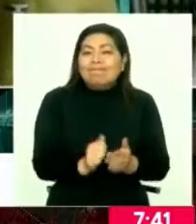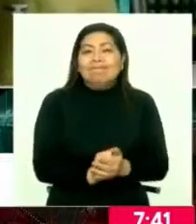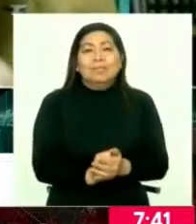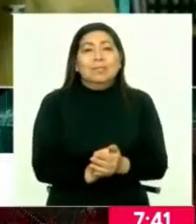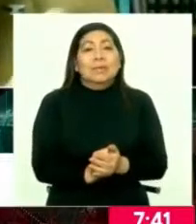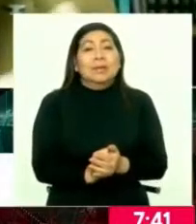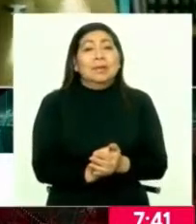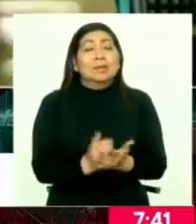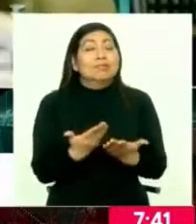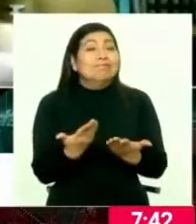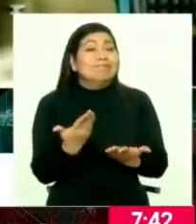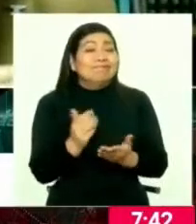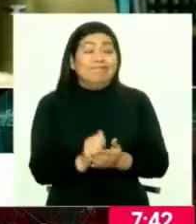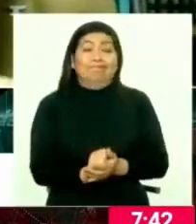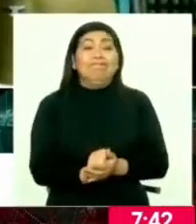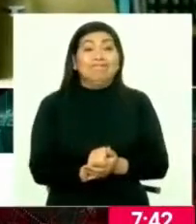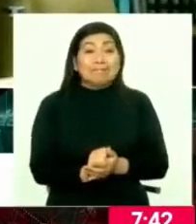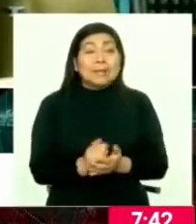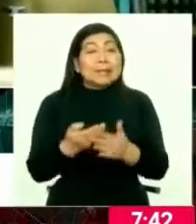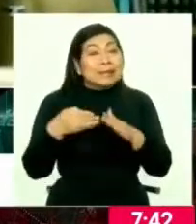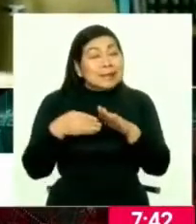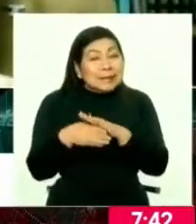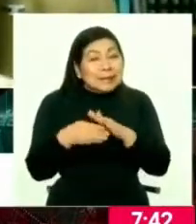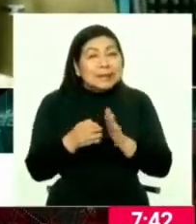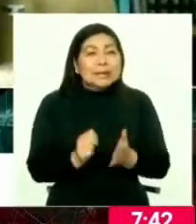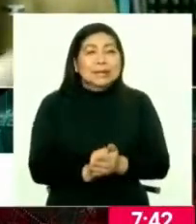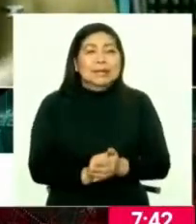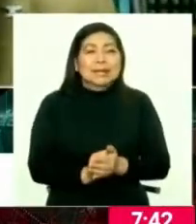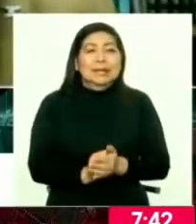que él ha estado muy metido en